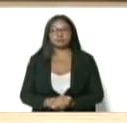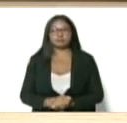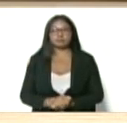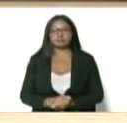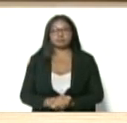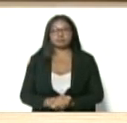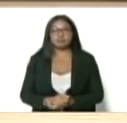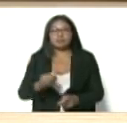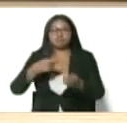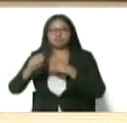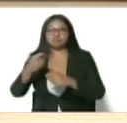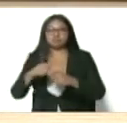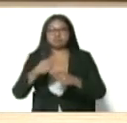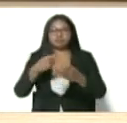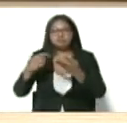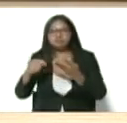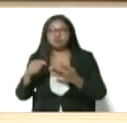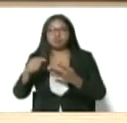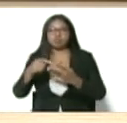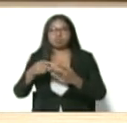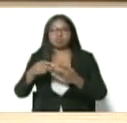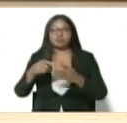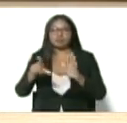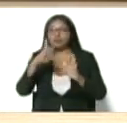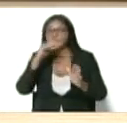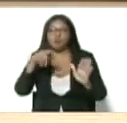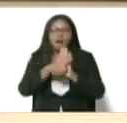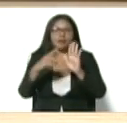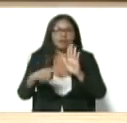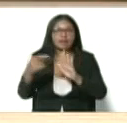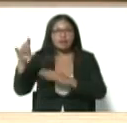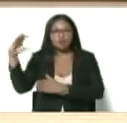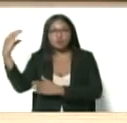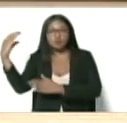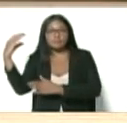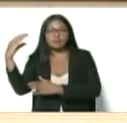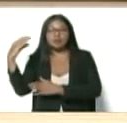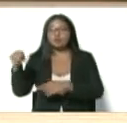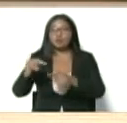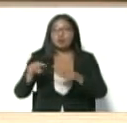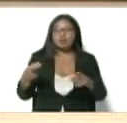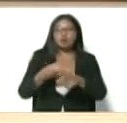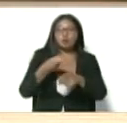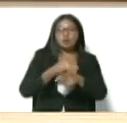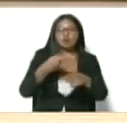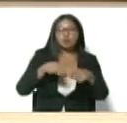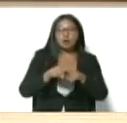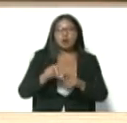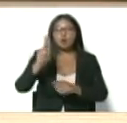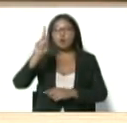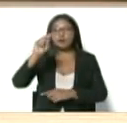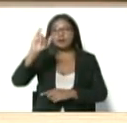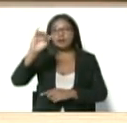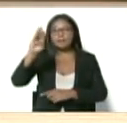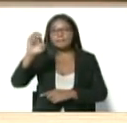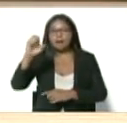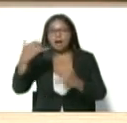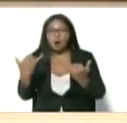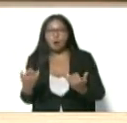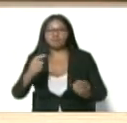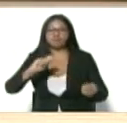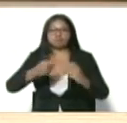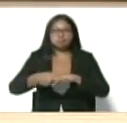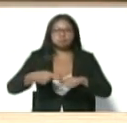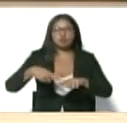narcotraficante de colombia tomó el poder político con el gobierno de álvaro uribe vélez y ahora con el gobierno de iván